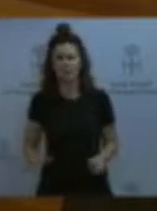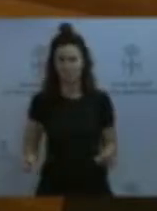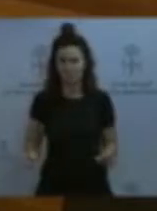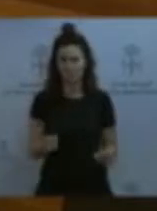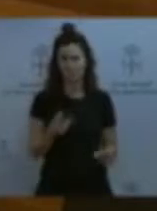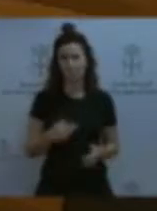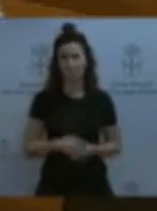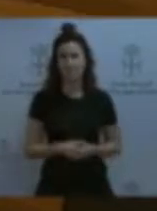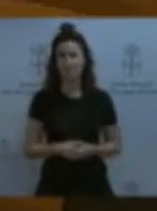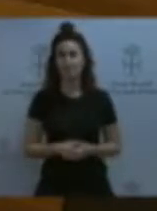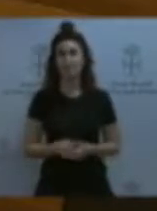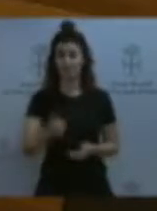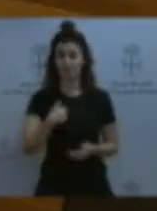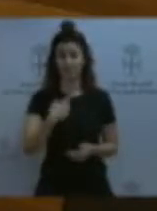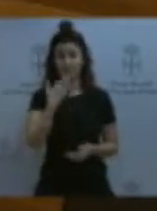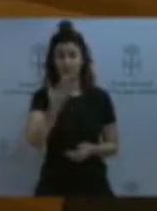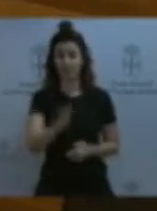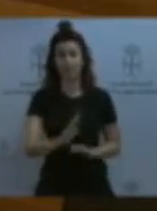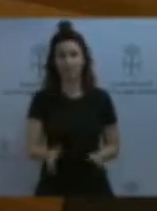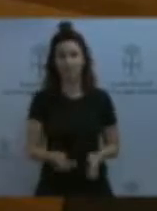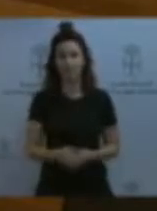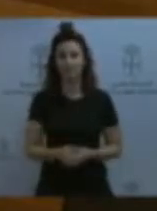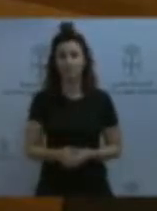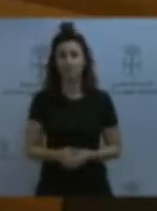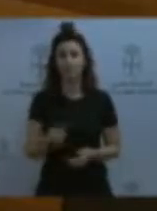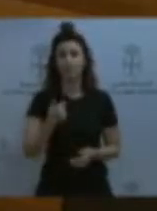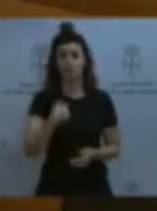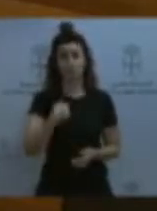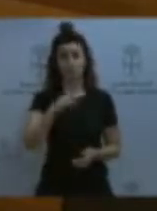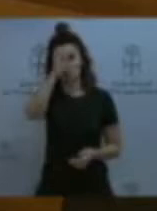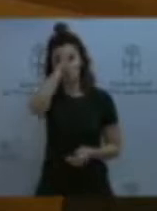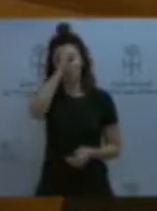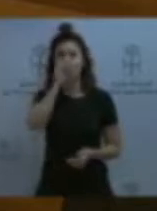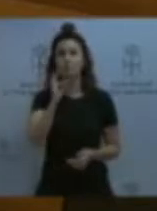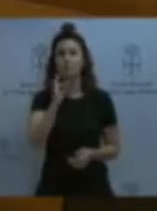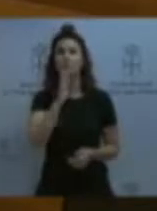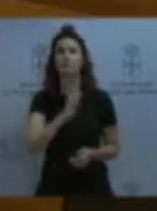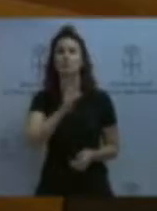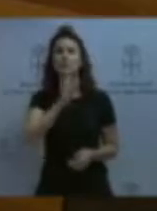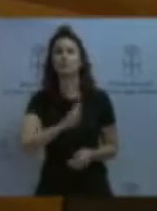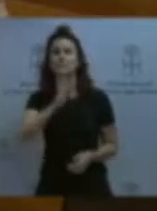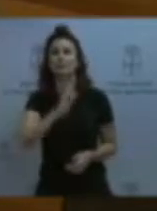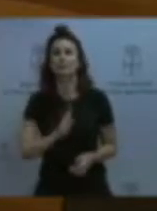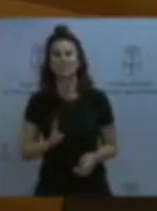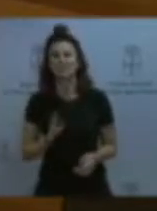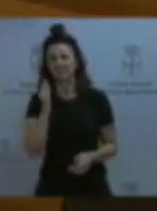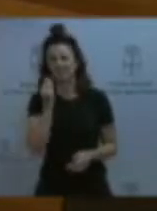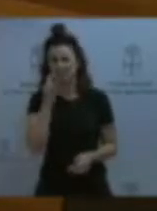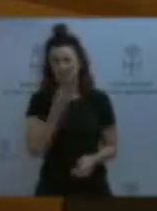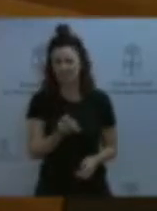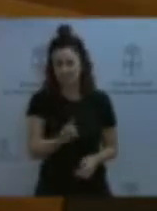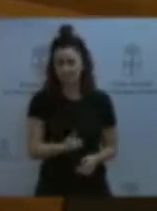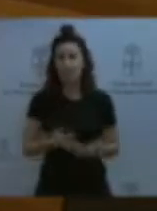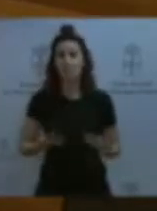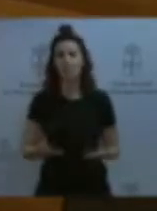reconocer que no soy muy optimista en que me responda todo esto. Y no ni tampoco de que tenga el valor